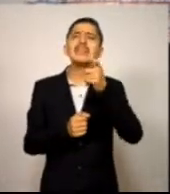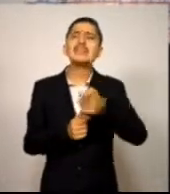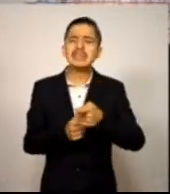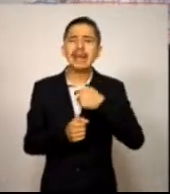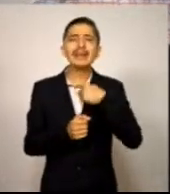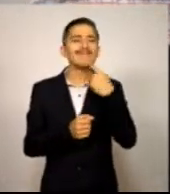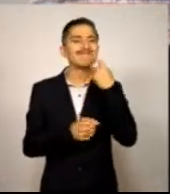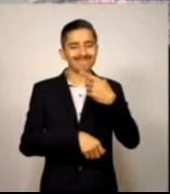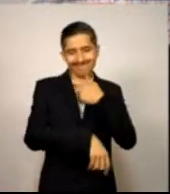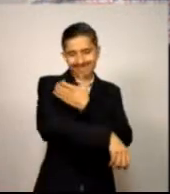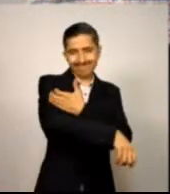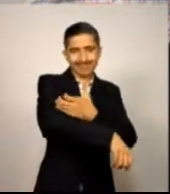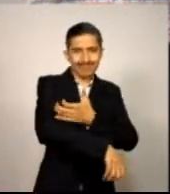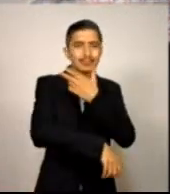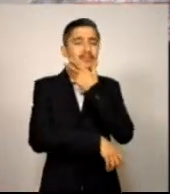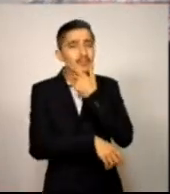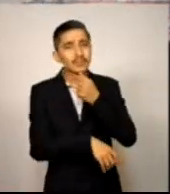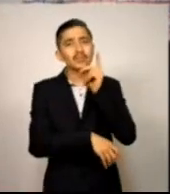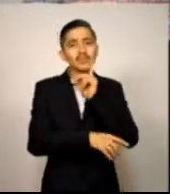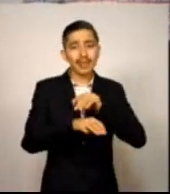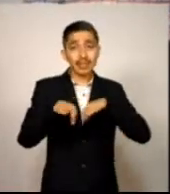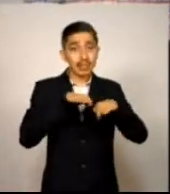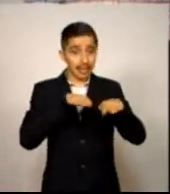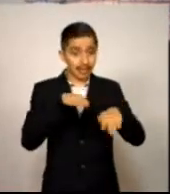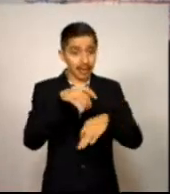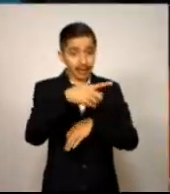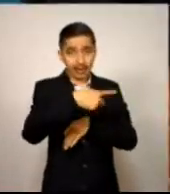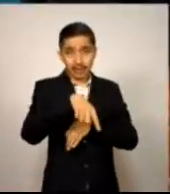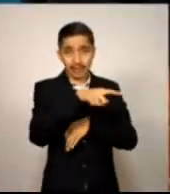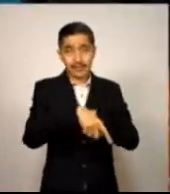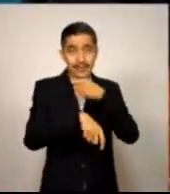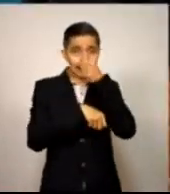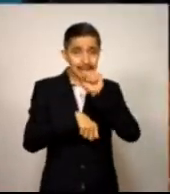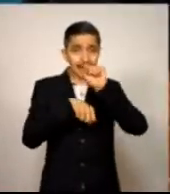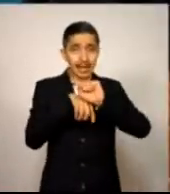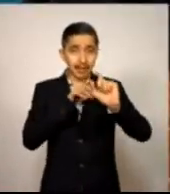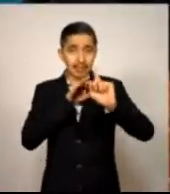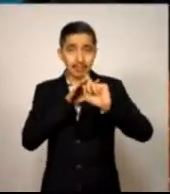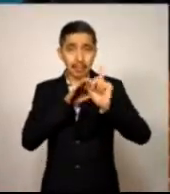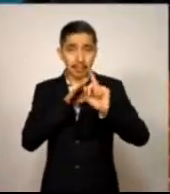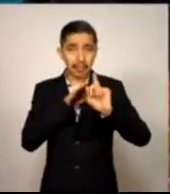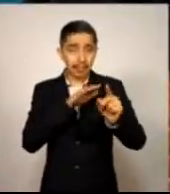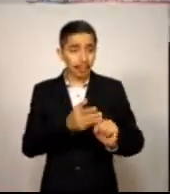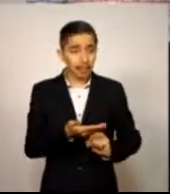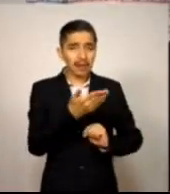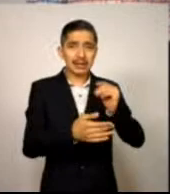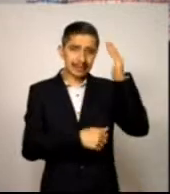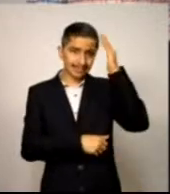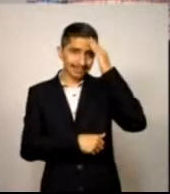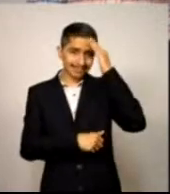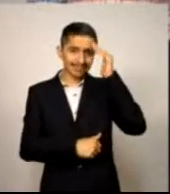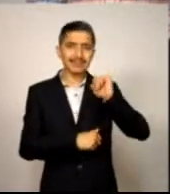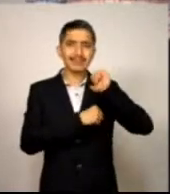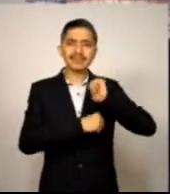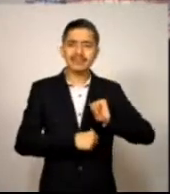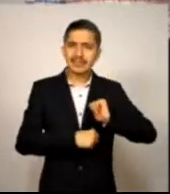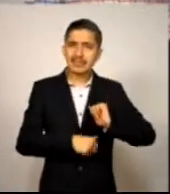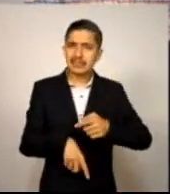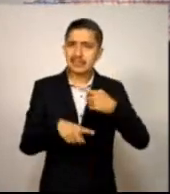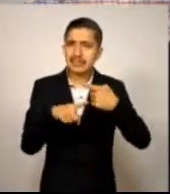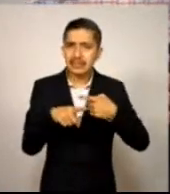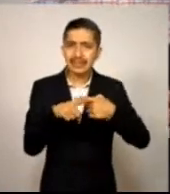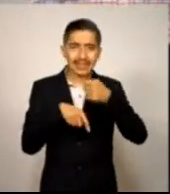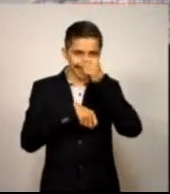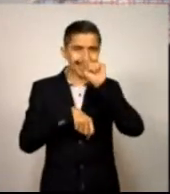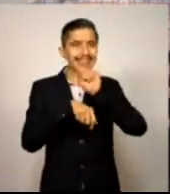me refiero a mis compañeras compañeros que trabajan en la secretaría del migrante encabezados por su titular josé